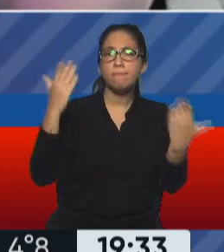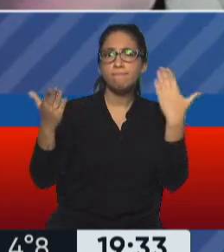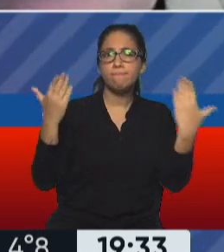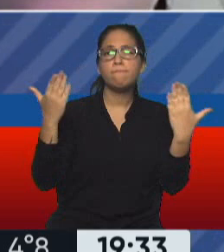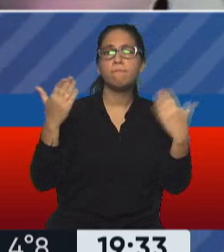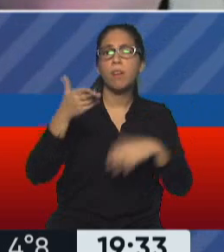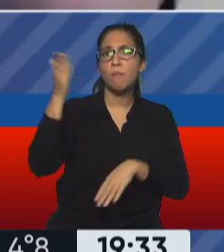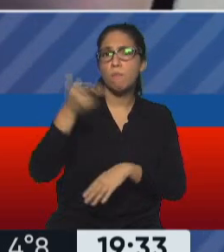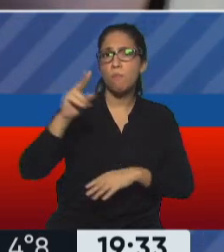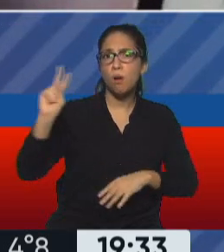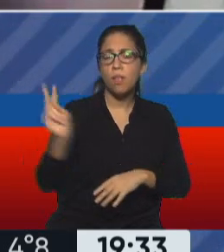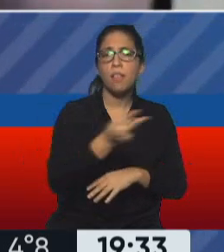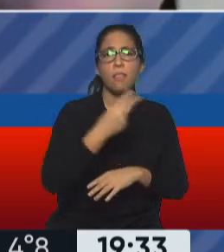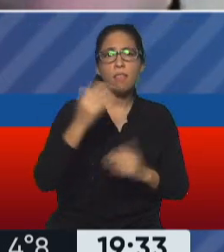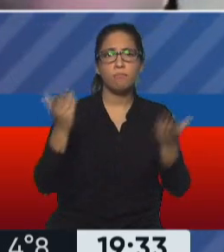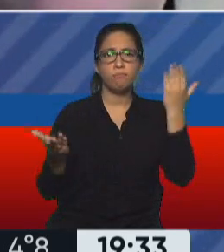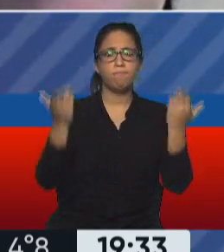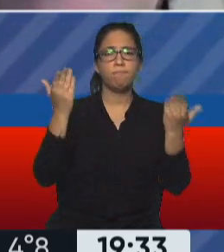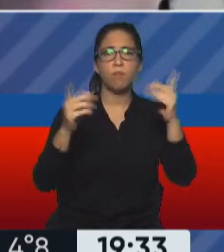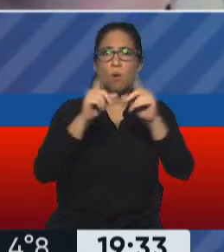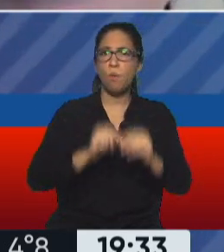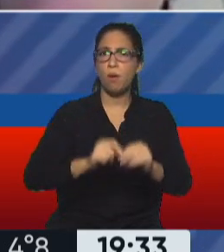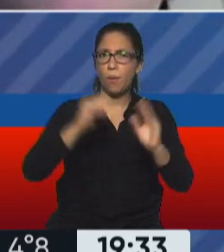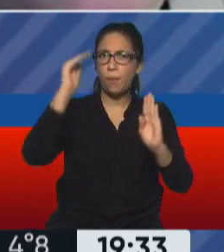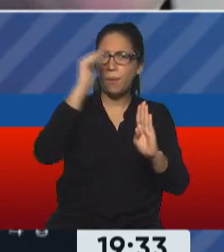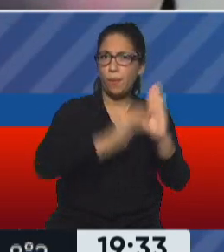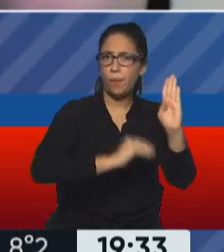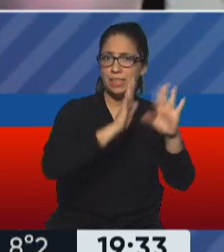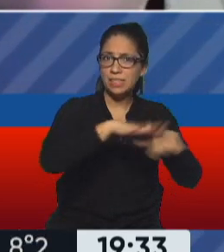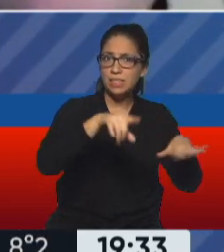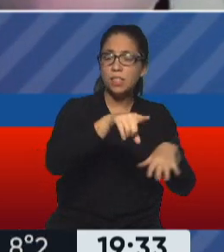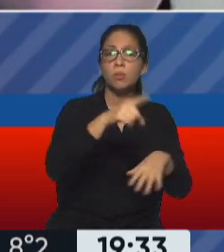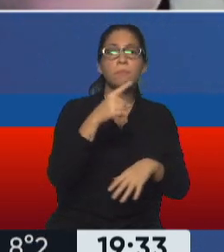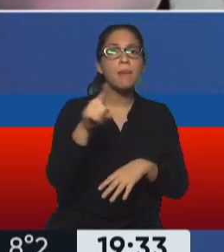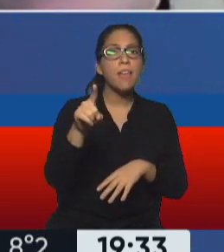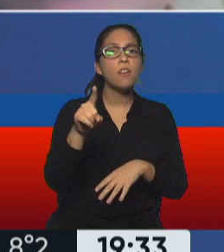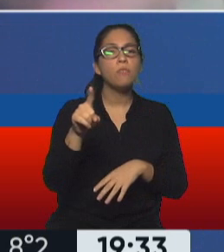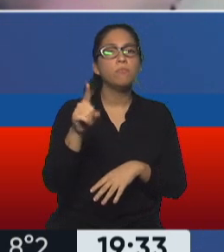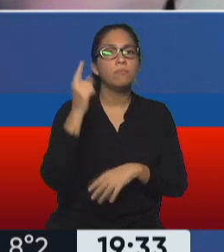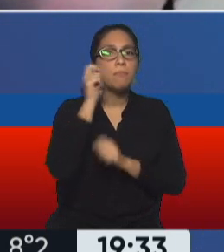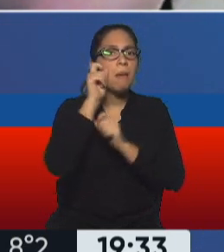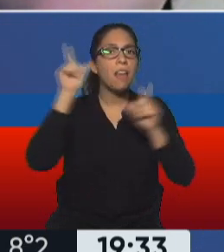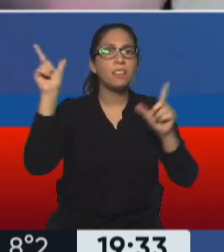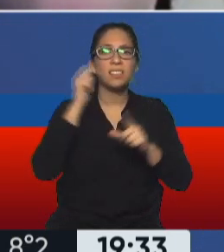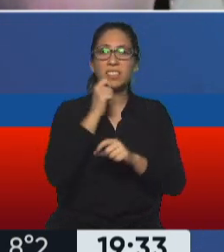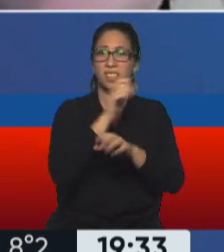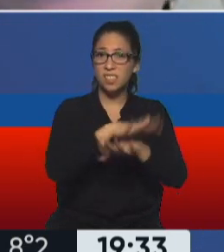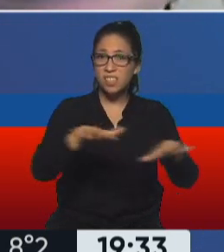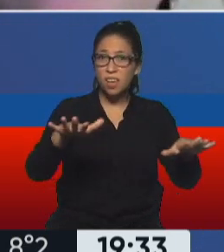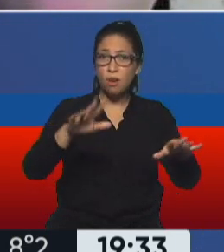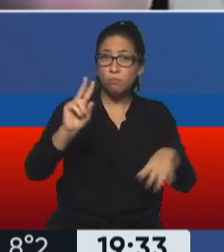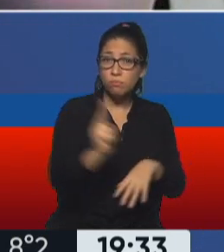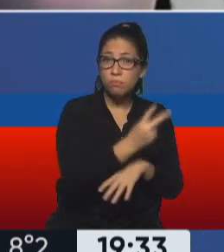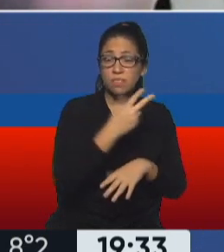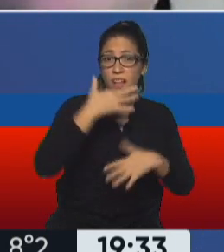la mortalidad. Obviamente eso es una cifra muy, muy baja, pero ustedes imaginan que cada muerte en la edad pediátrica es una